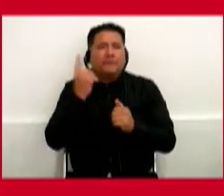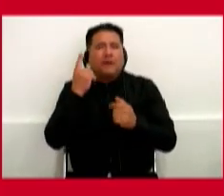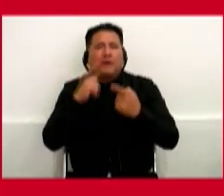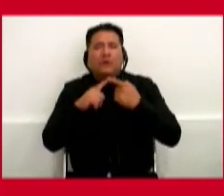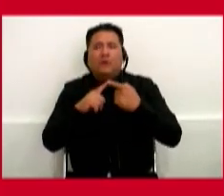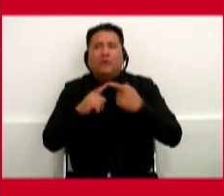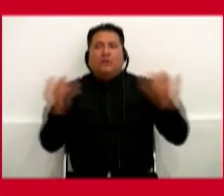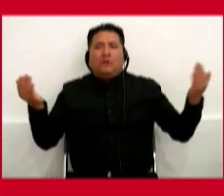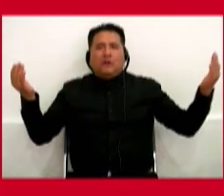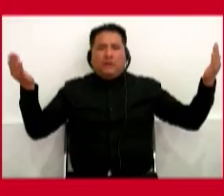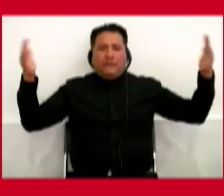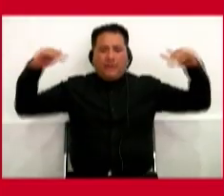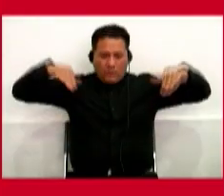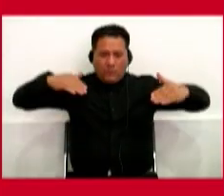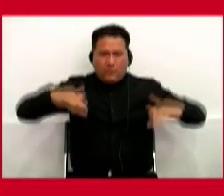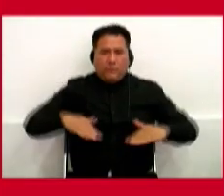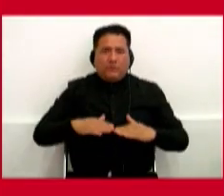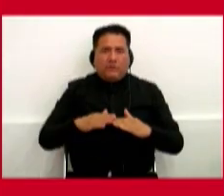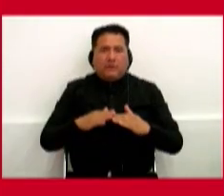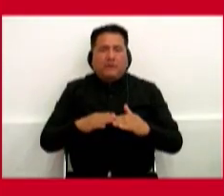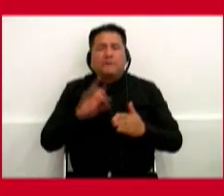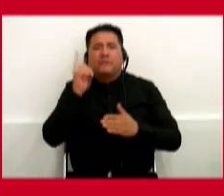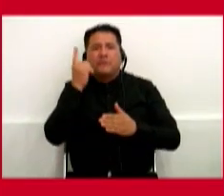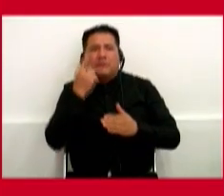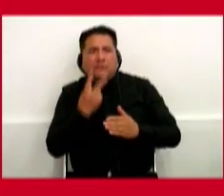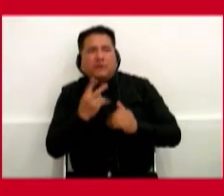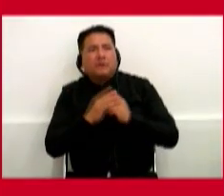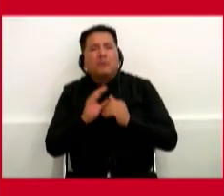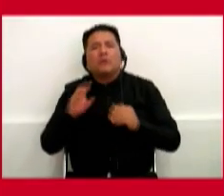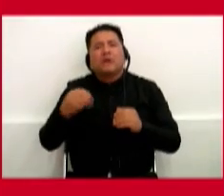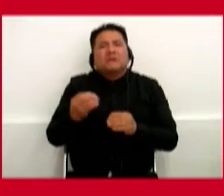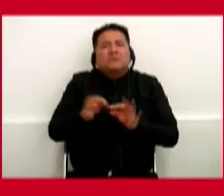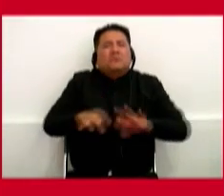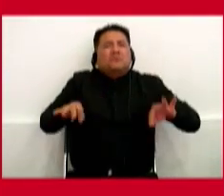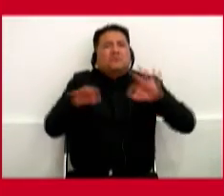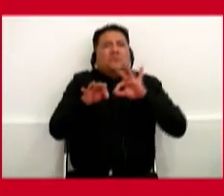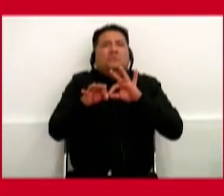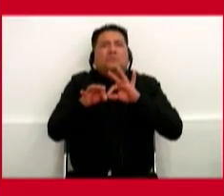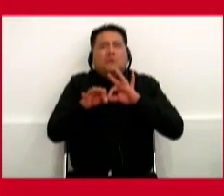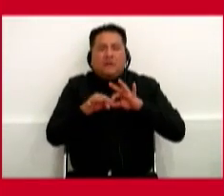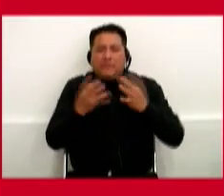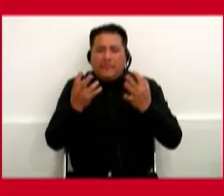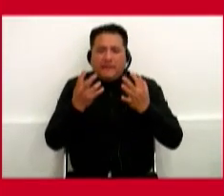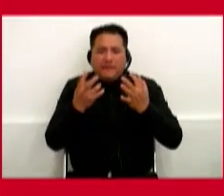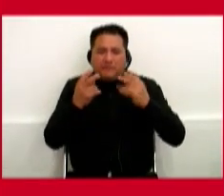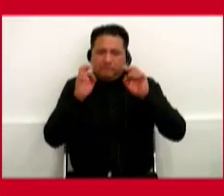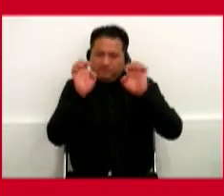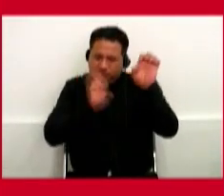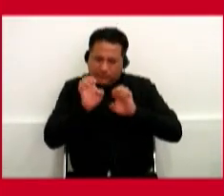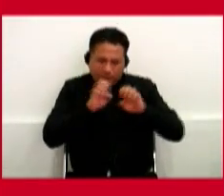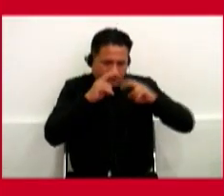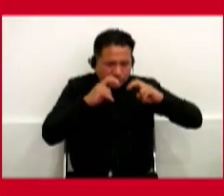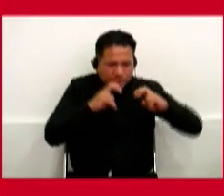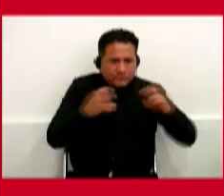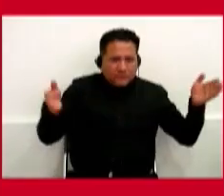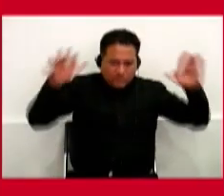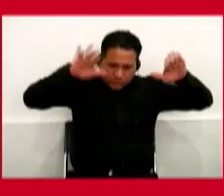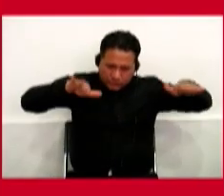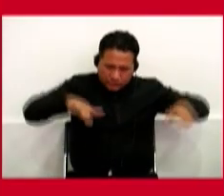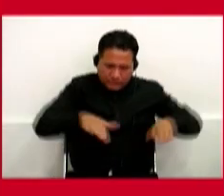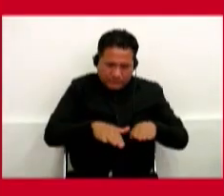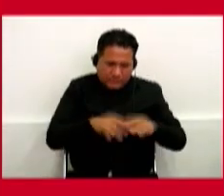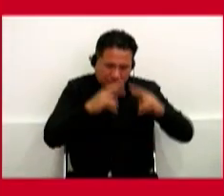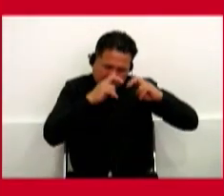a preguntar de manera lógica es por qué es importante evaluar la estabilidad de taludes en open pits, ¿no? En